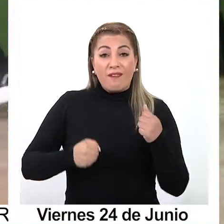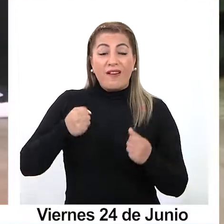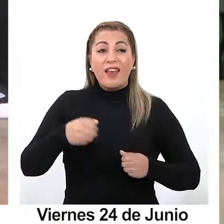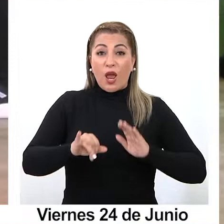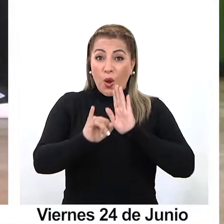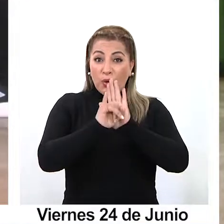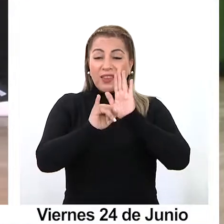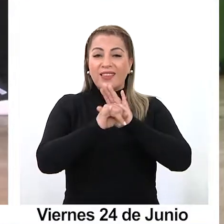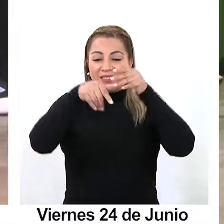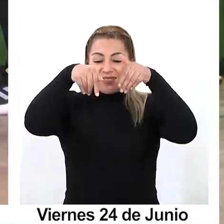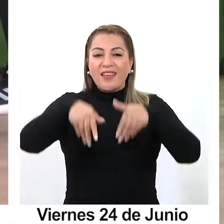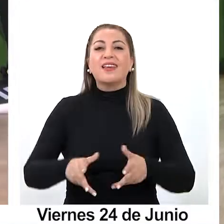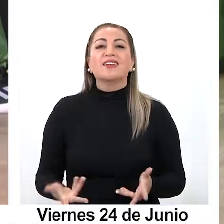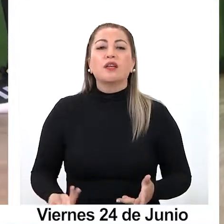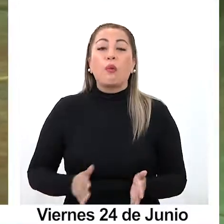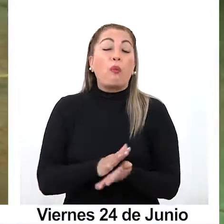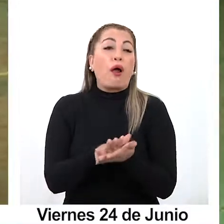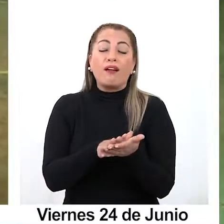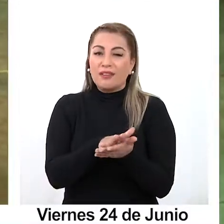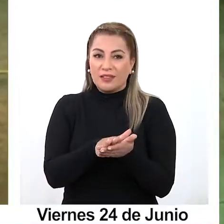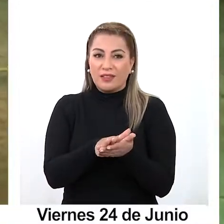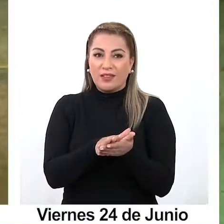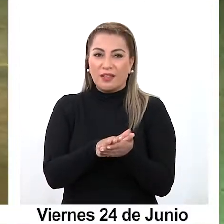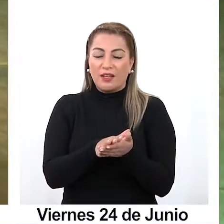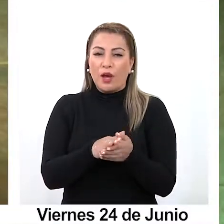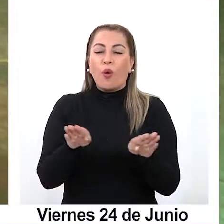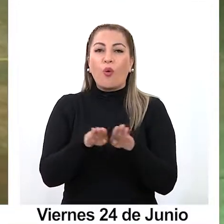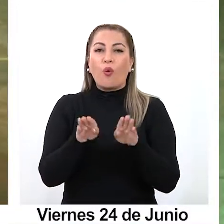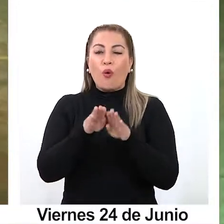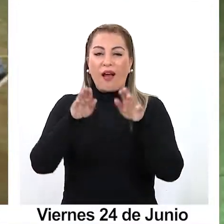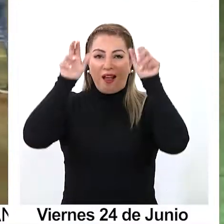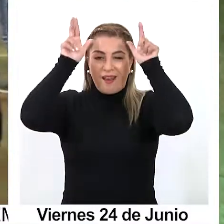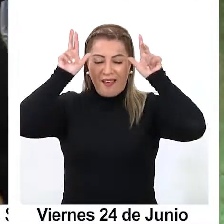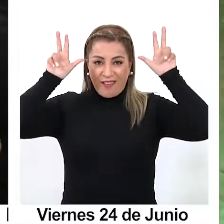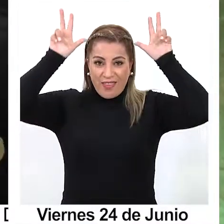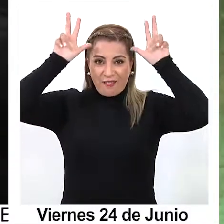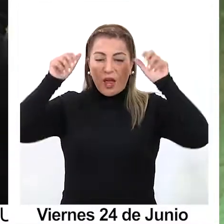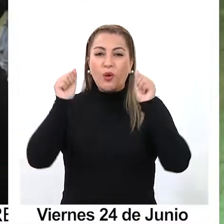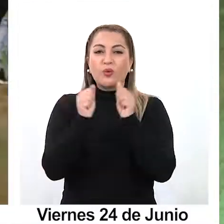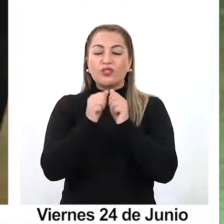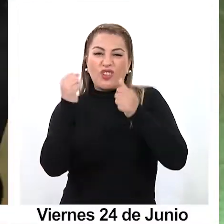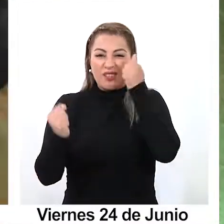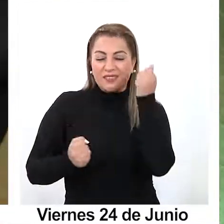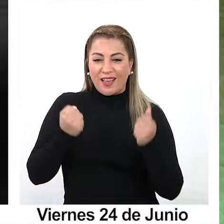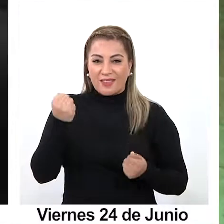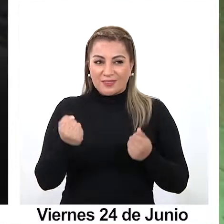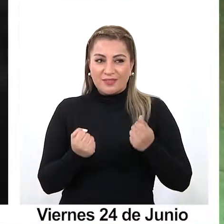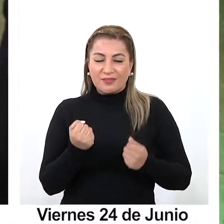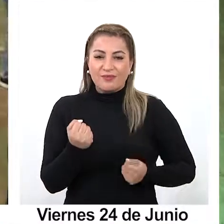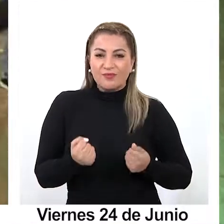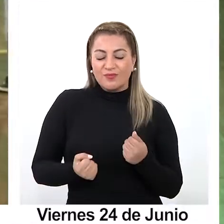con identidad local que combinan, por ejemplo, la diablada con la salsa.